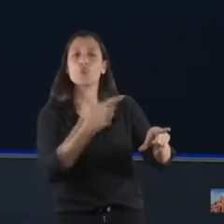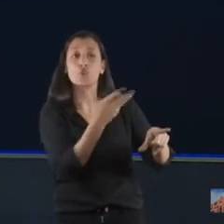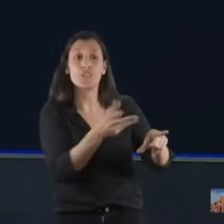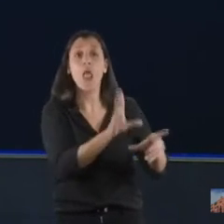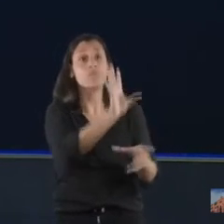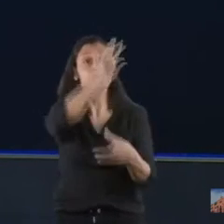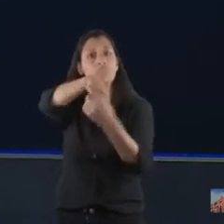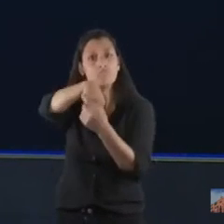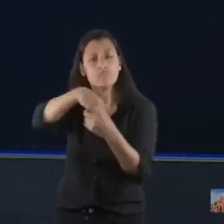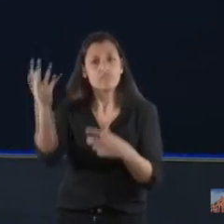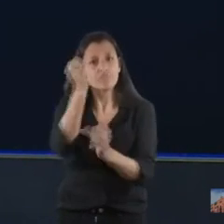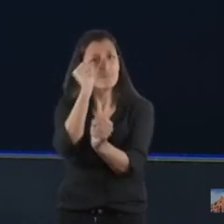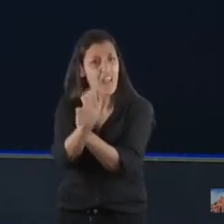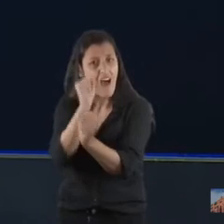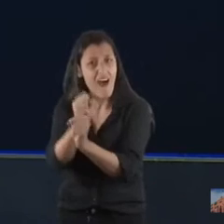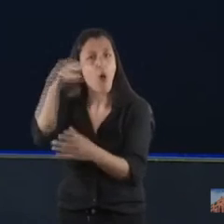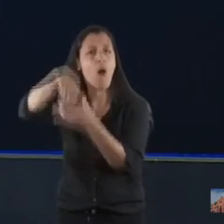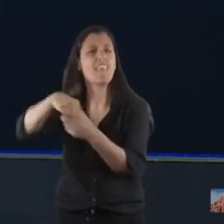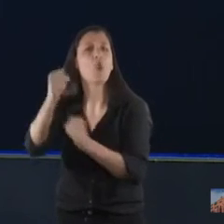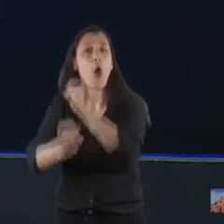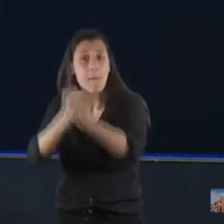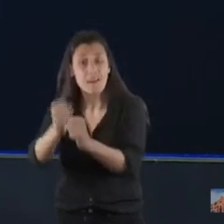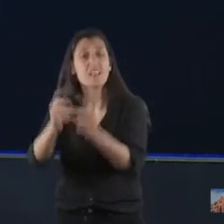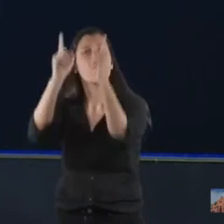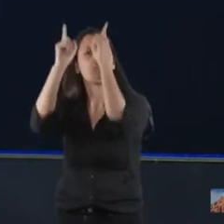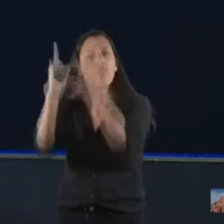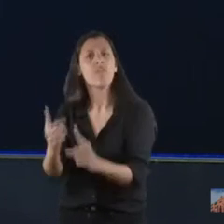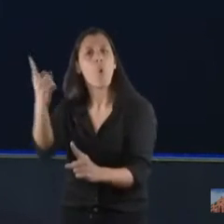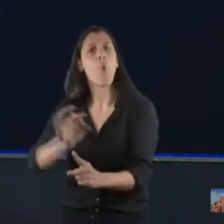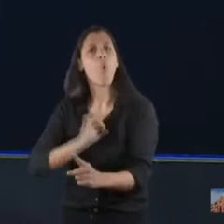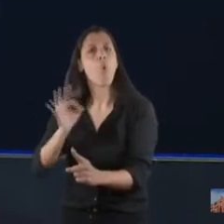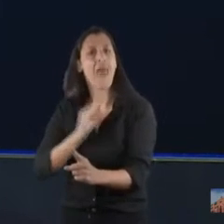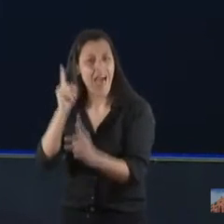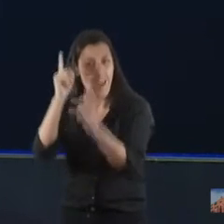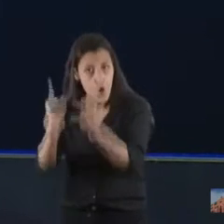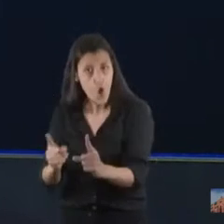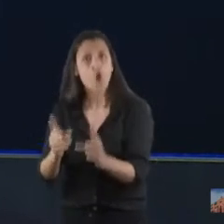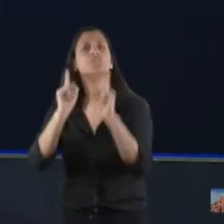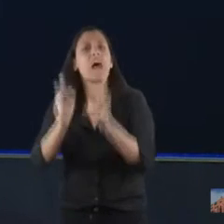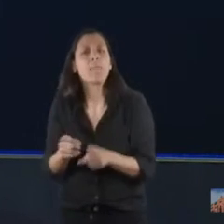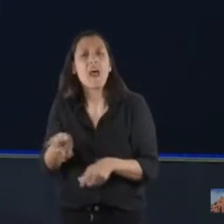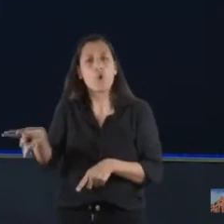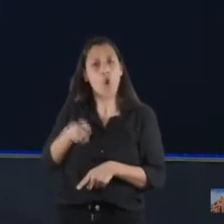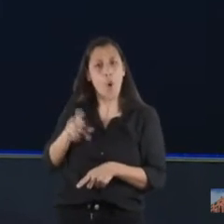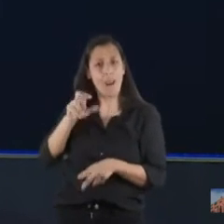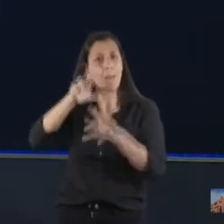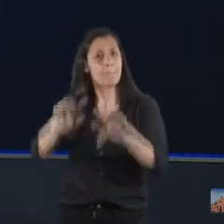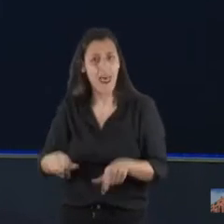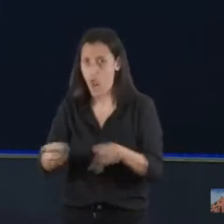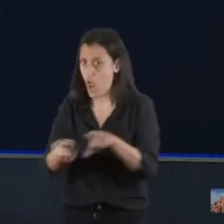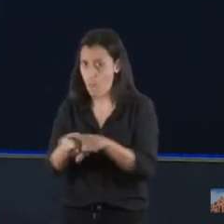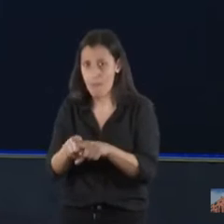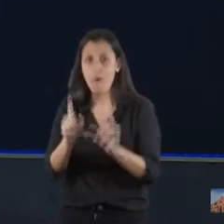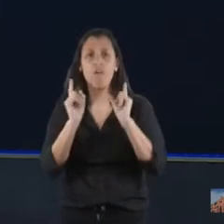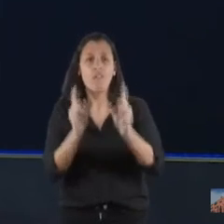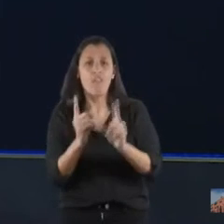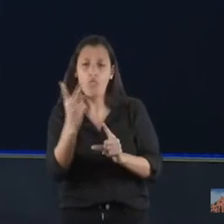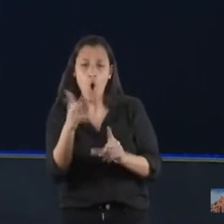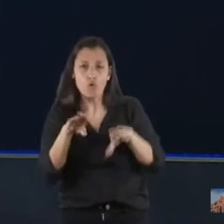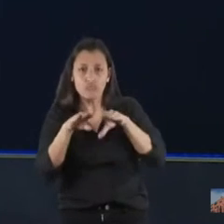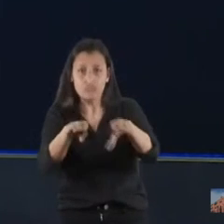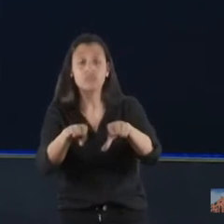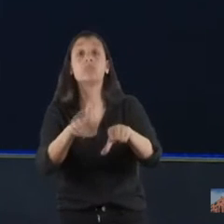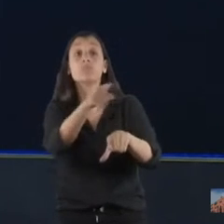empresa mantiene durante un año el plan como base el empleador paga la diferencia del